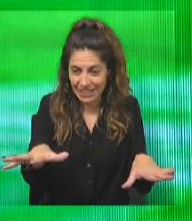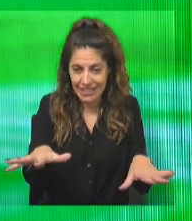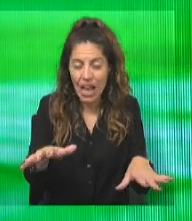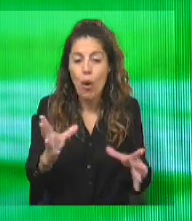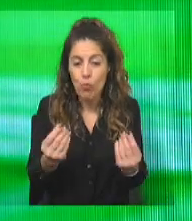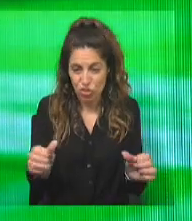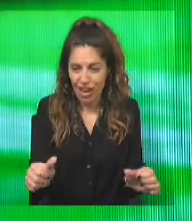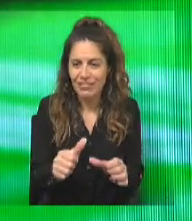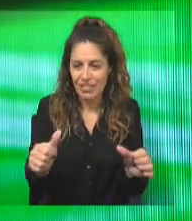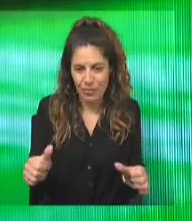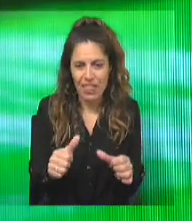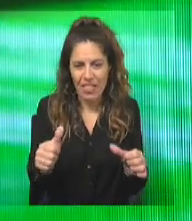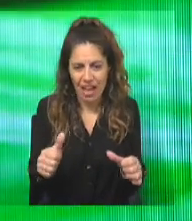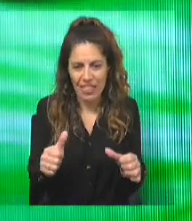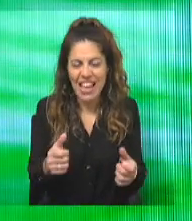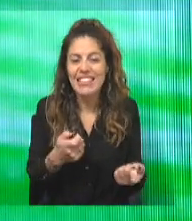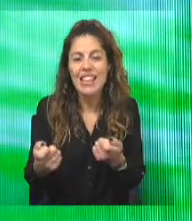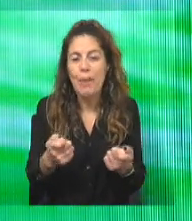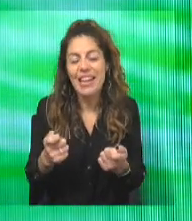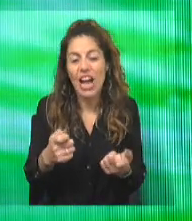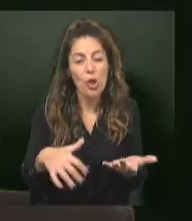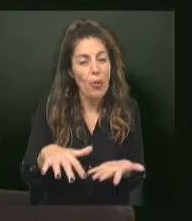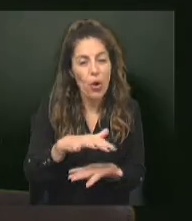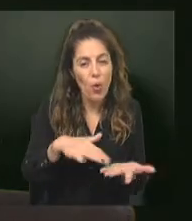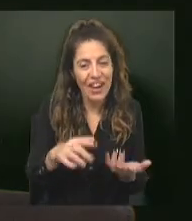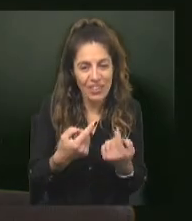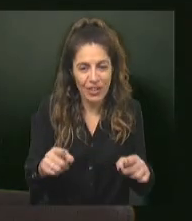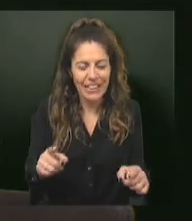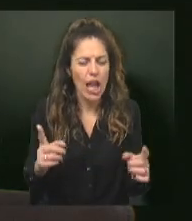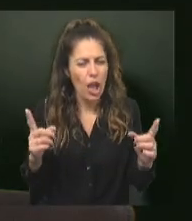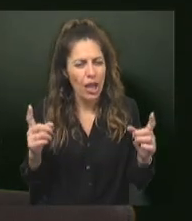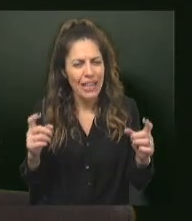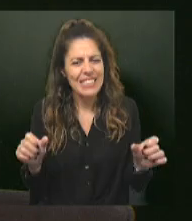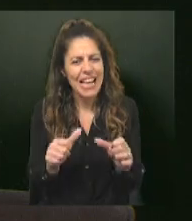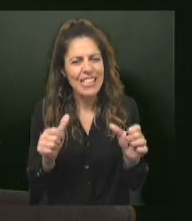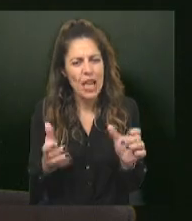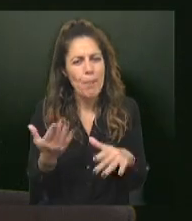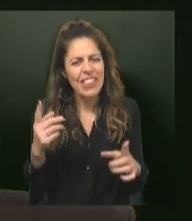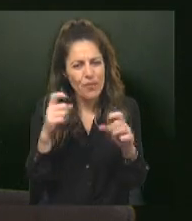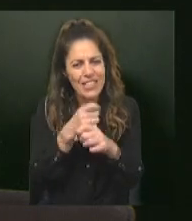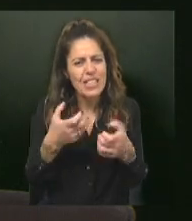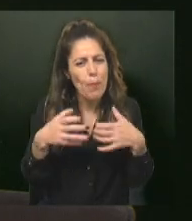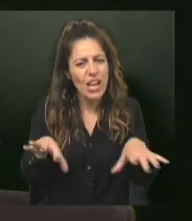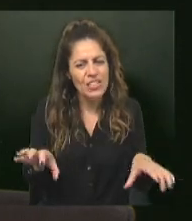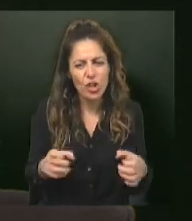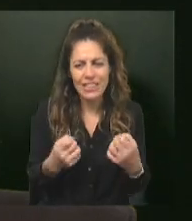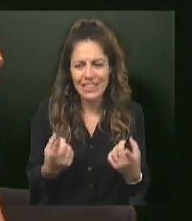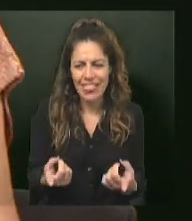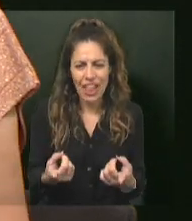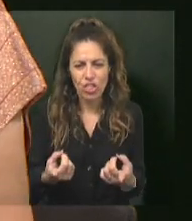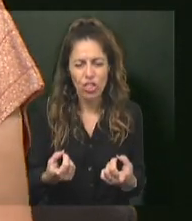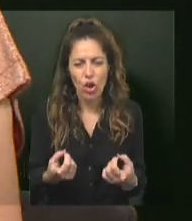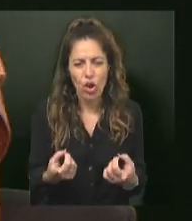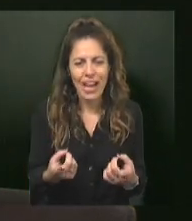actividad que se está manejando por otro lado y complica por ejemplo esa cierta polarización que se está dando Eh bueno